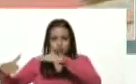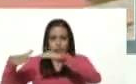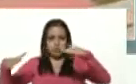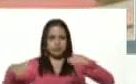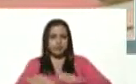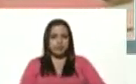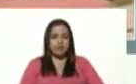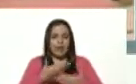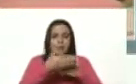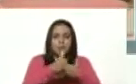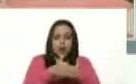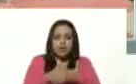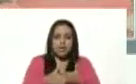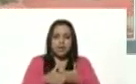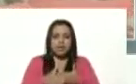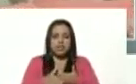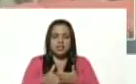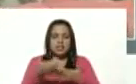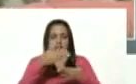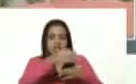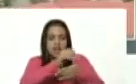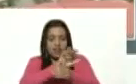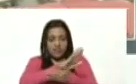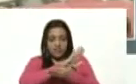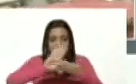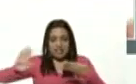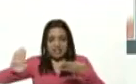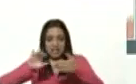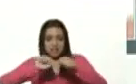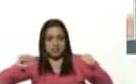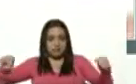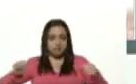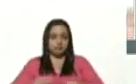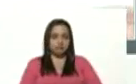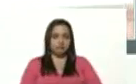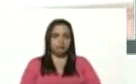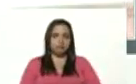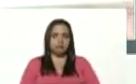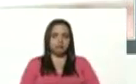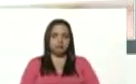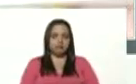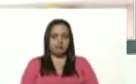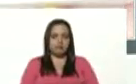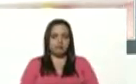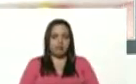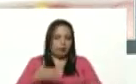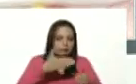las puertas, las ventanas, la cabilla,